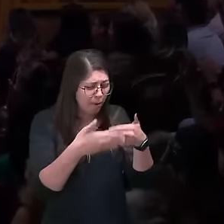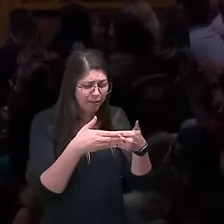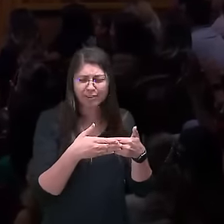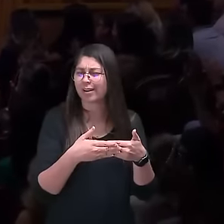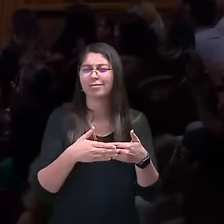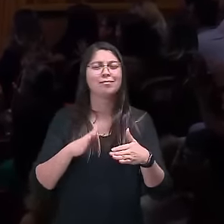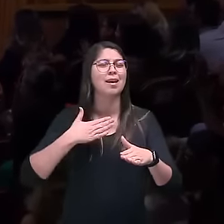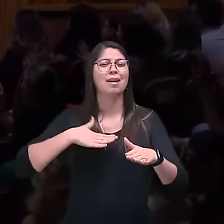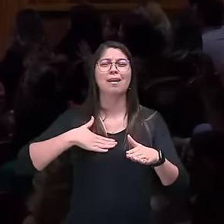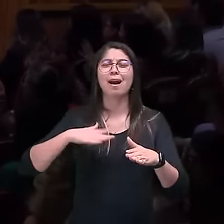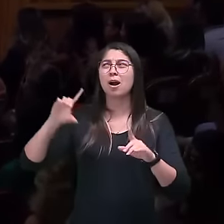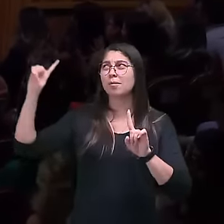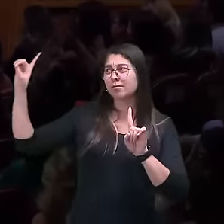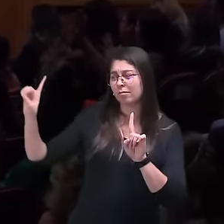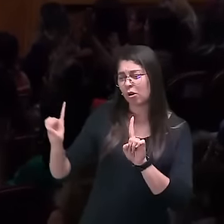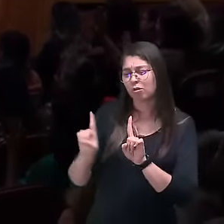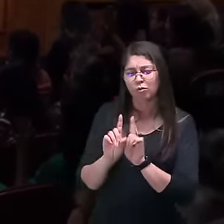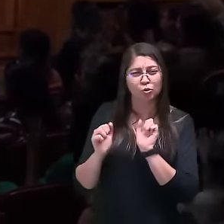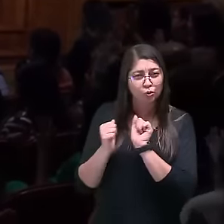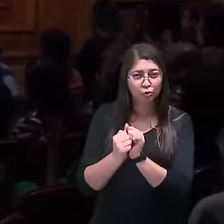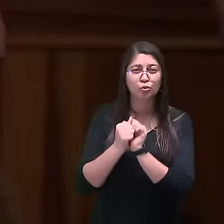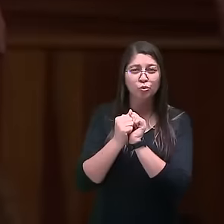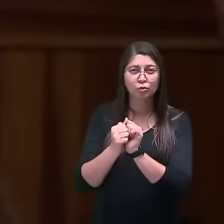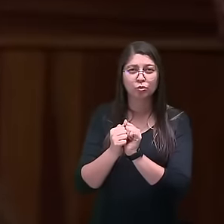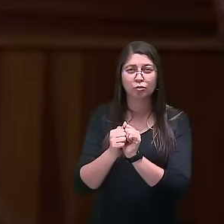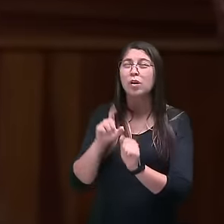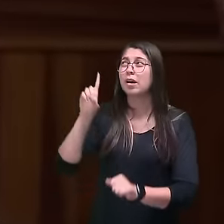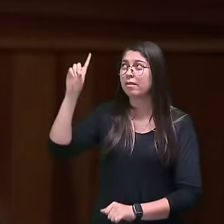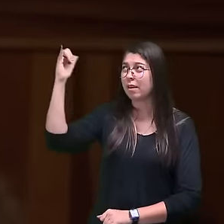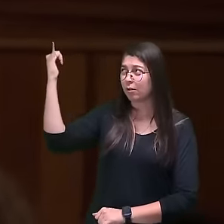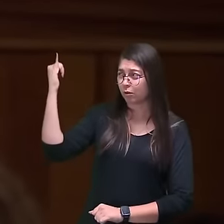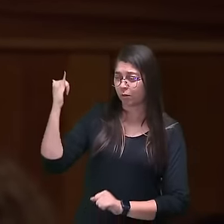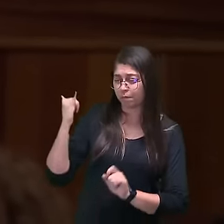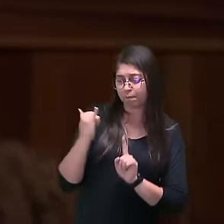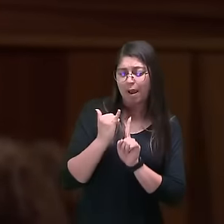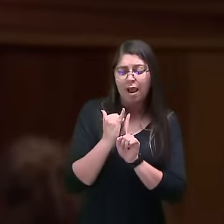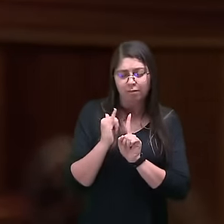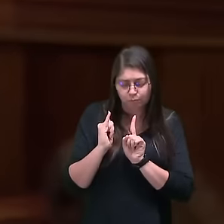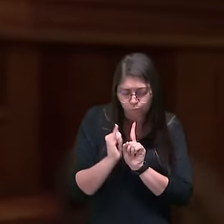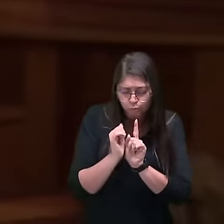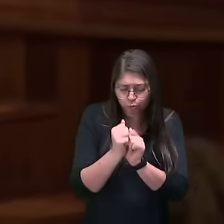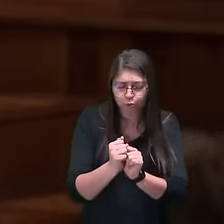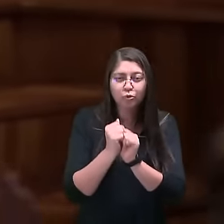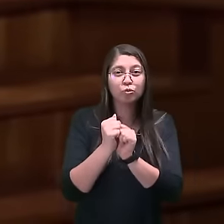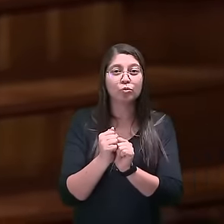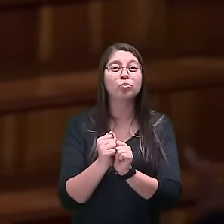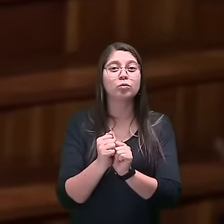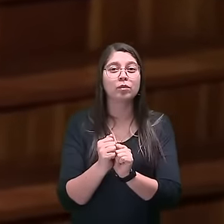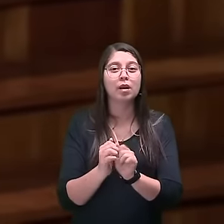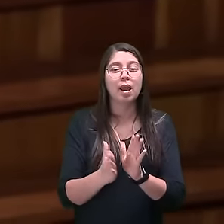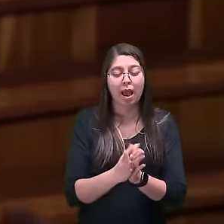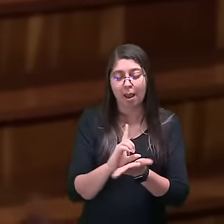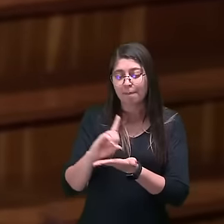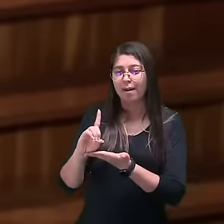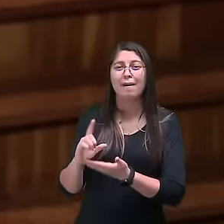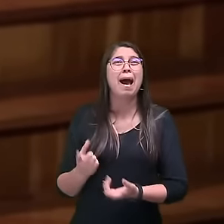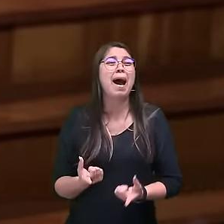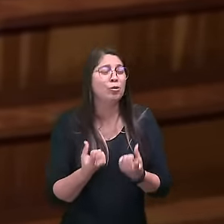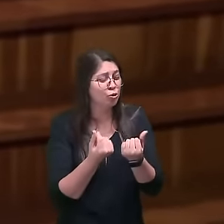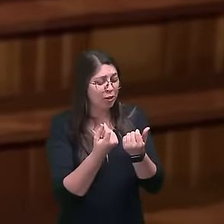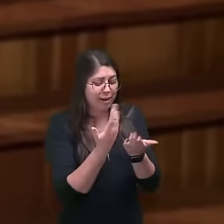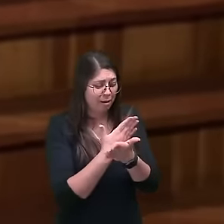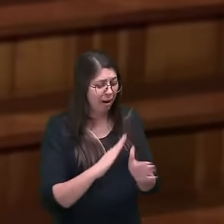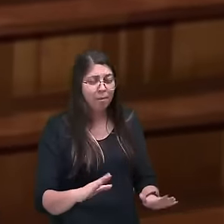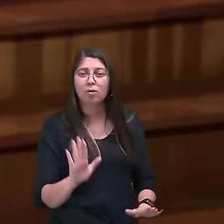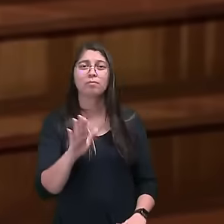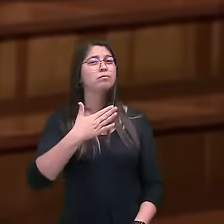profecía está yendo con você. Pastor, estoy sozinho. Fica tranquilo. A profecía está yendo con você. Pastor, no tengo dinero. Fica tranquilo.